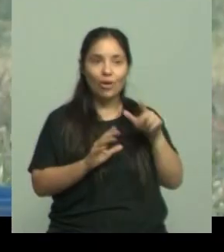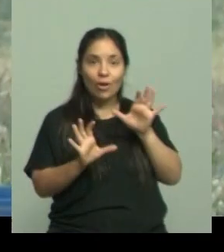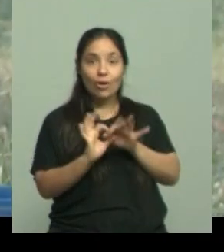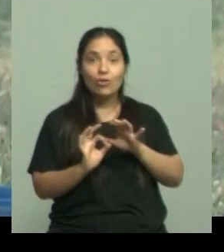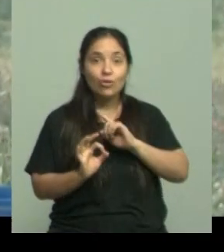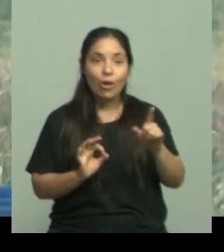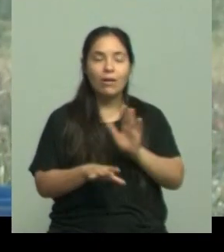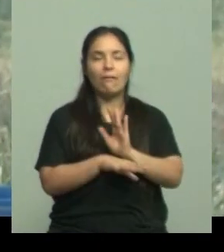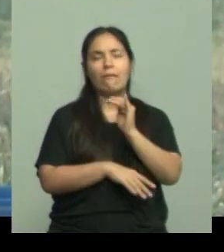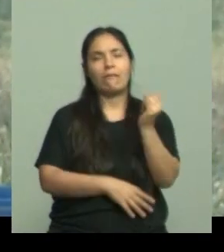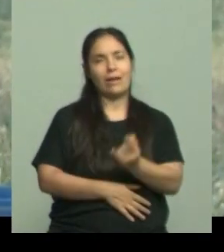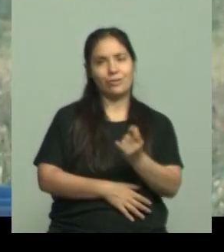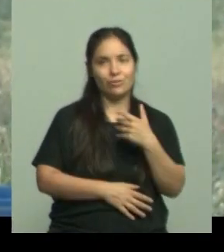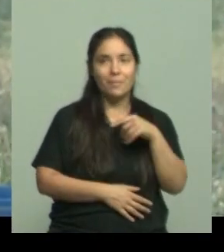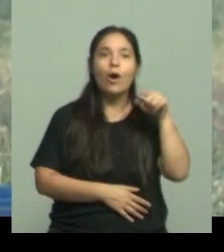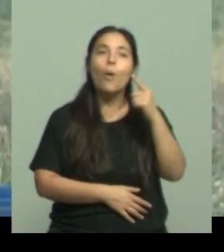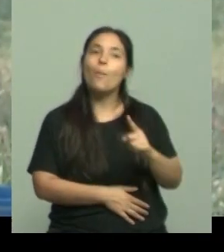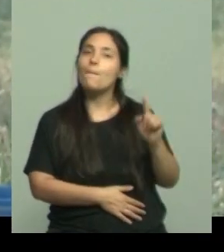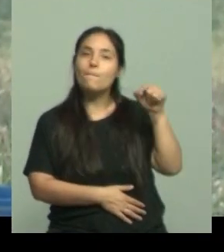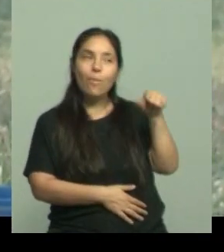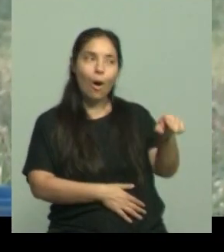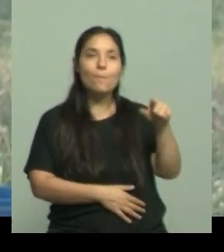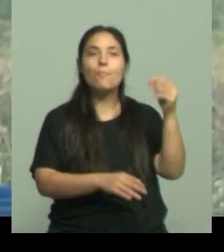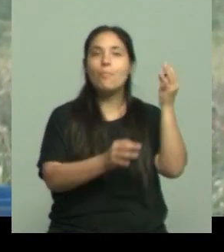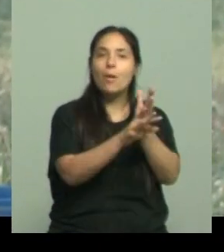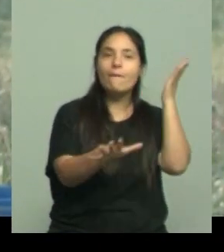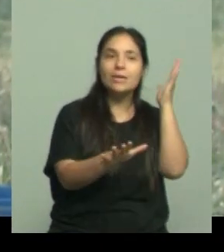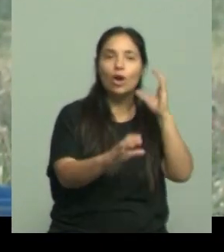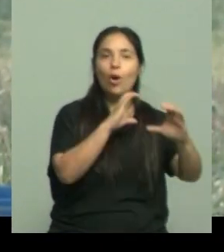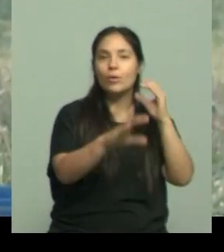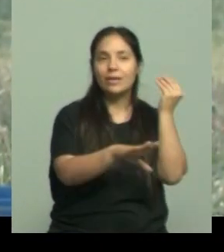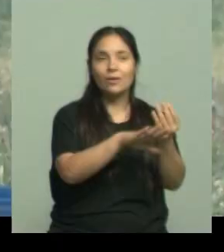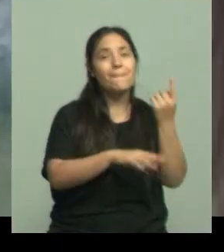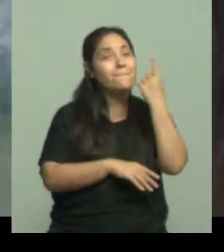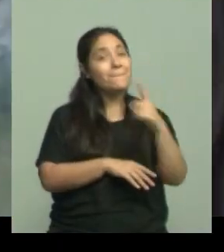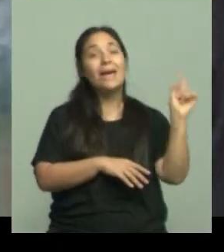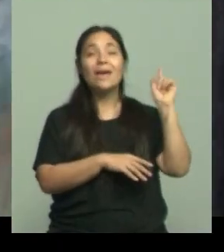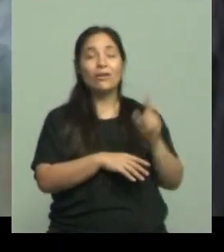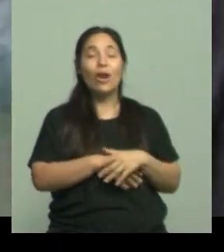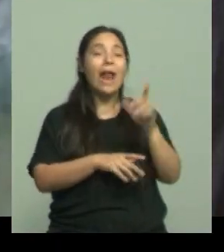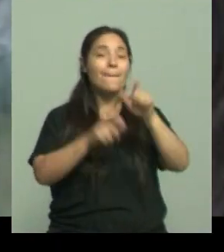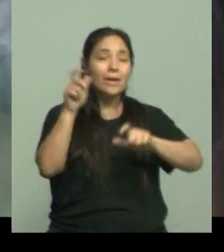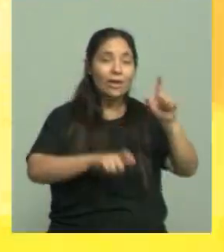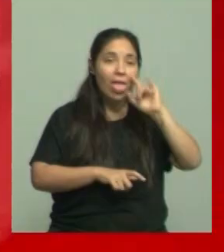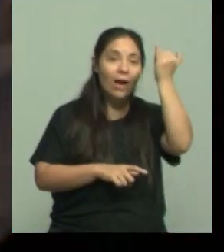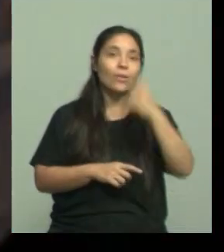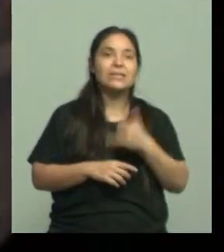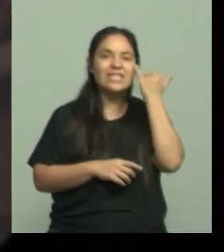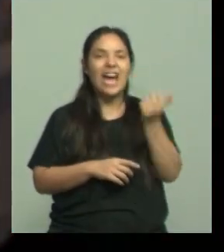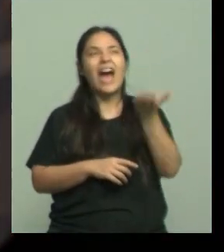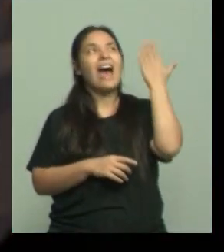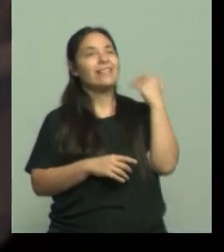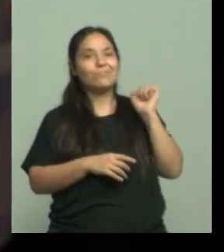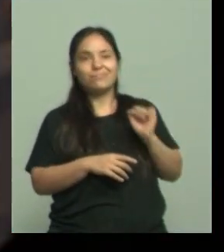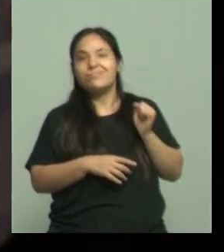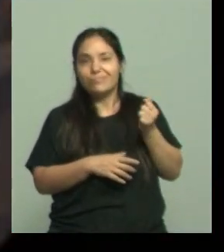como comunicador, como periodista. Creo que poco a poco la gente se va instruyendo más, porque le ha pasado a meter la pata, de viralizar algo